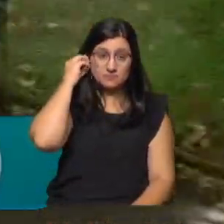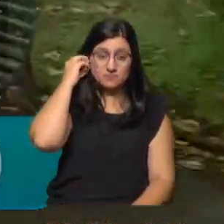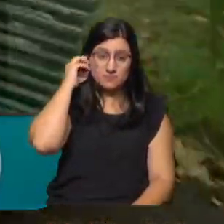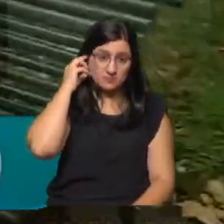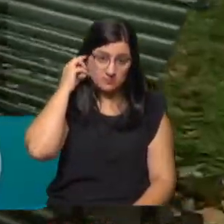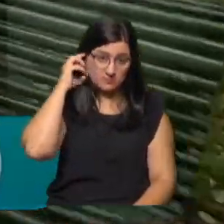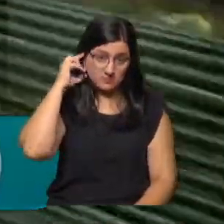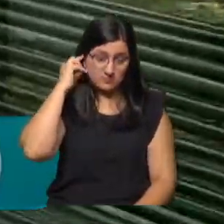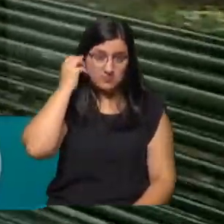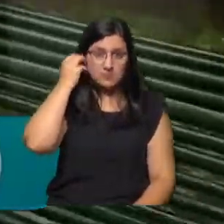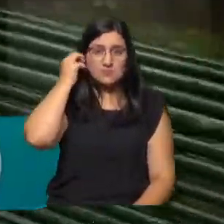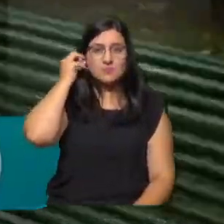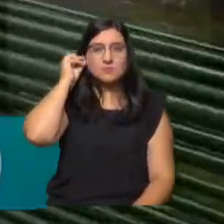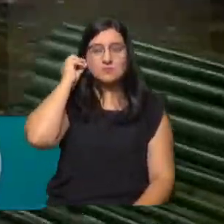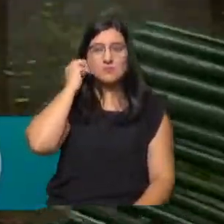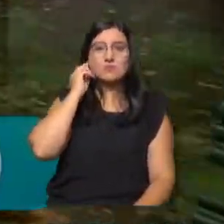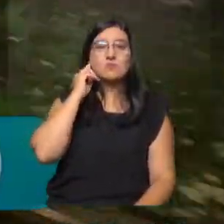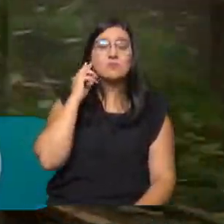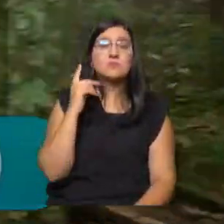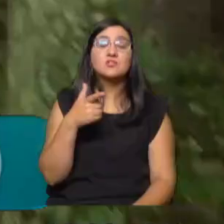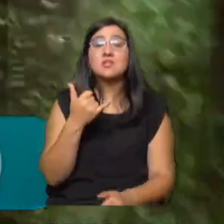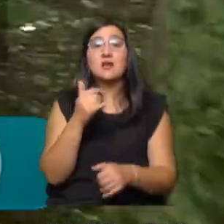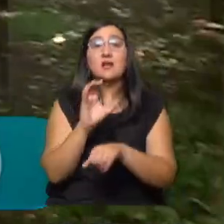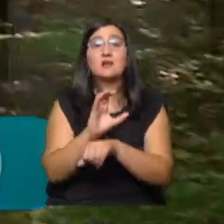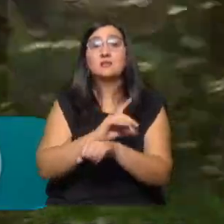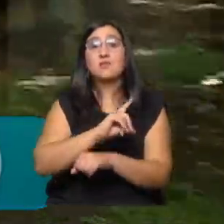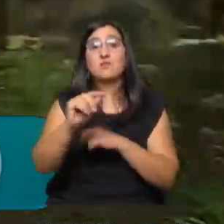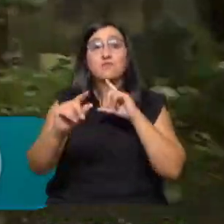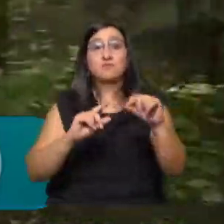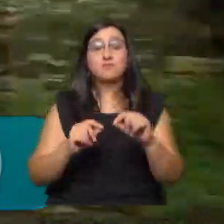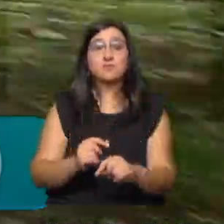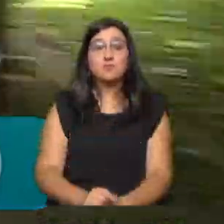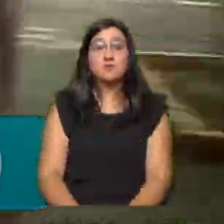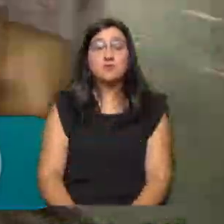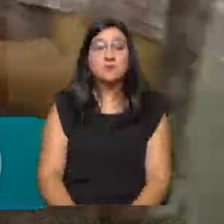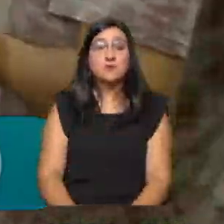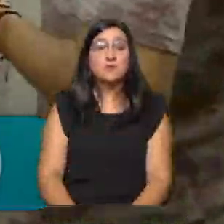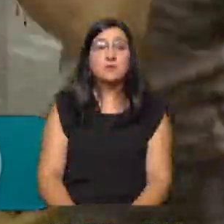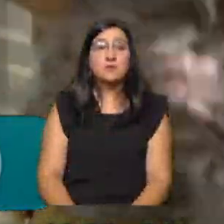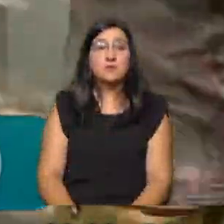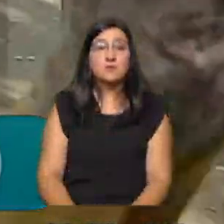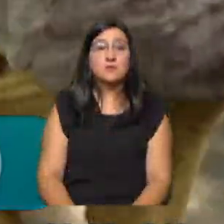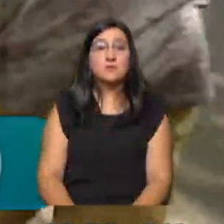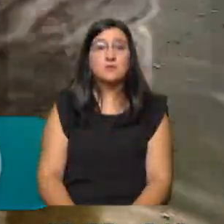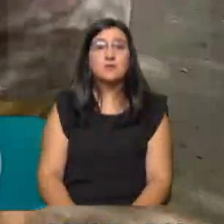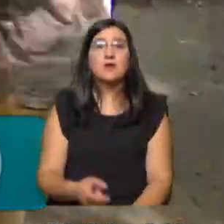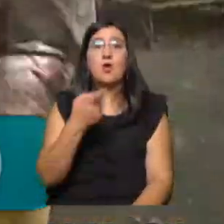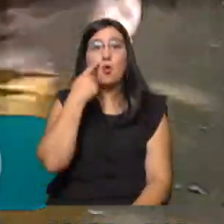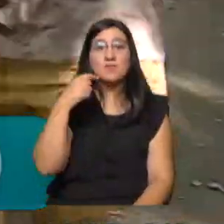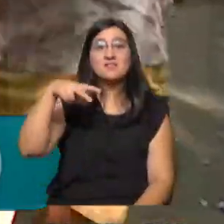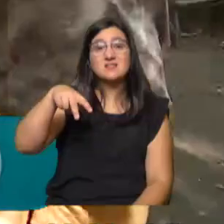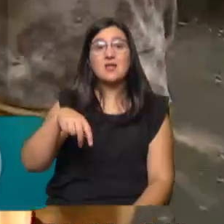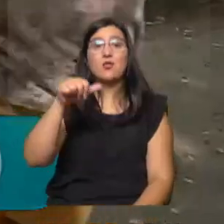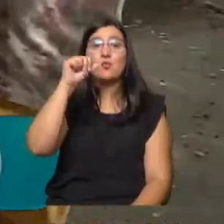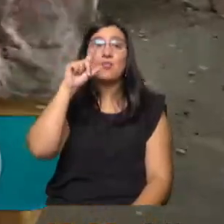en virtud de que claramente la clase se nos fue. Lo tenemos al caballero ahí, tranquilo, con el agüita acá, un segundo. Sí.